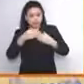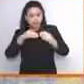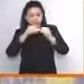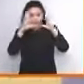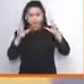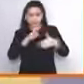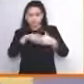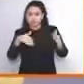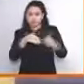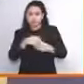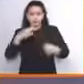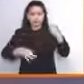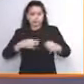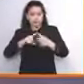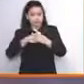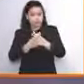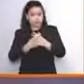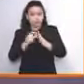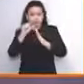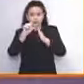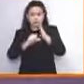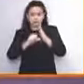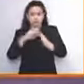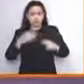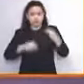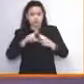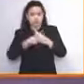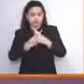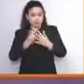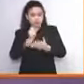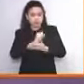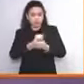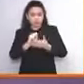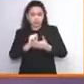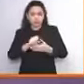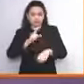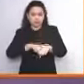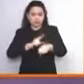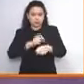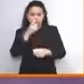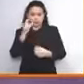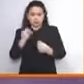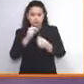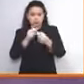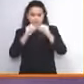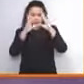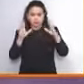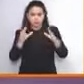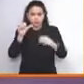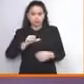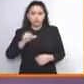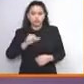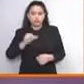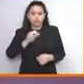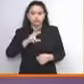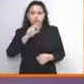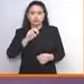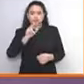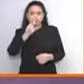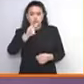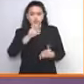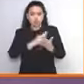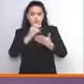Muy buenos días a todos, feliz inicio de mes y feliz inicio de semana. Son las 11 en punto de la mañana de hoy lunes 2 de marzo del